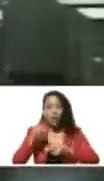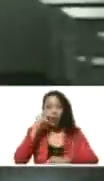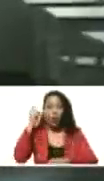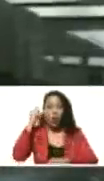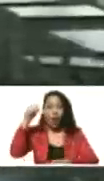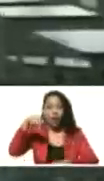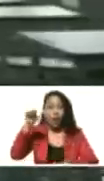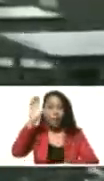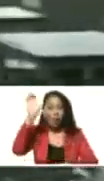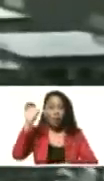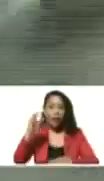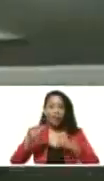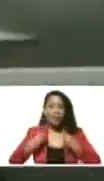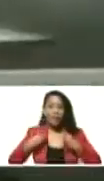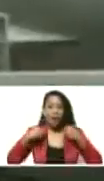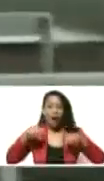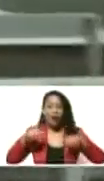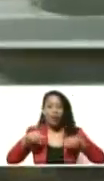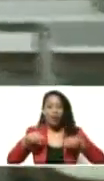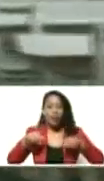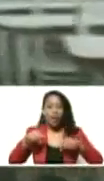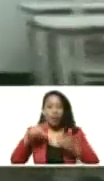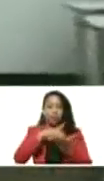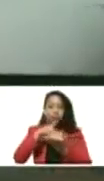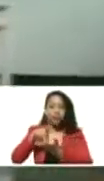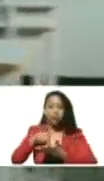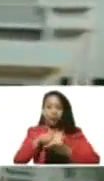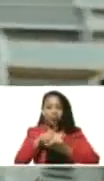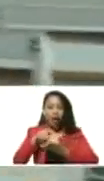hacen vida en este importante escenario en el que